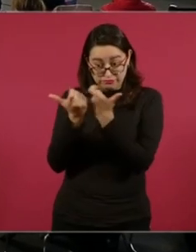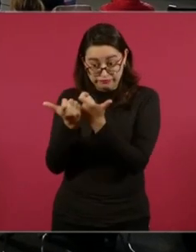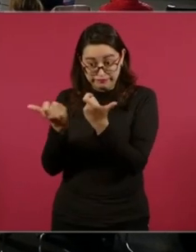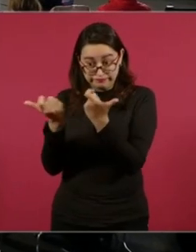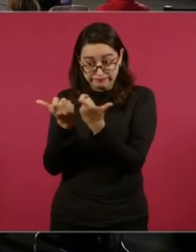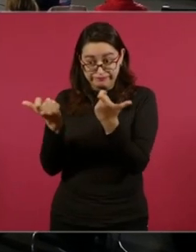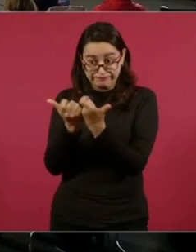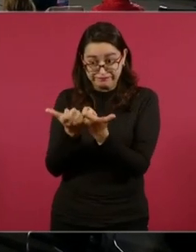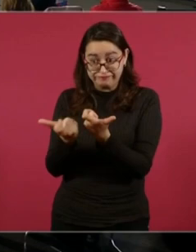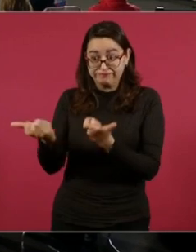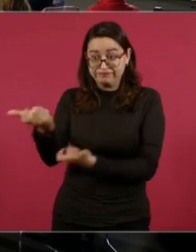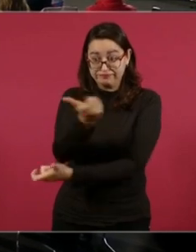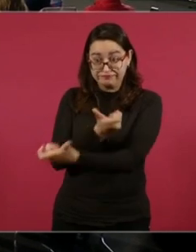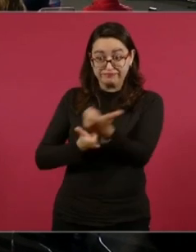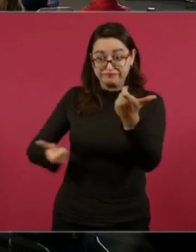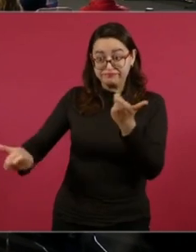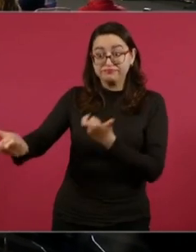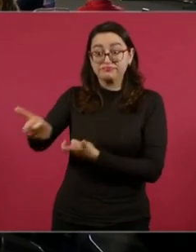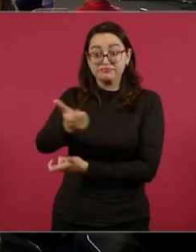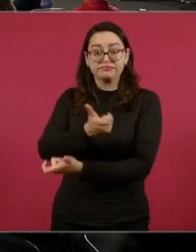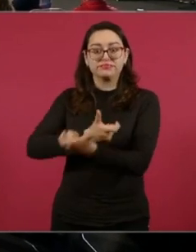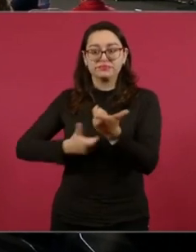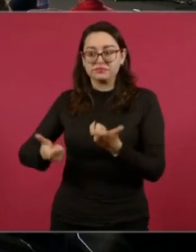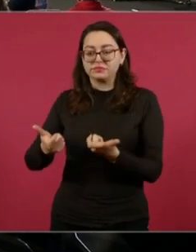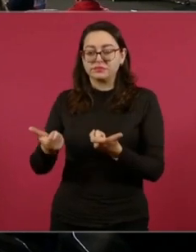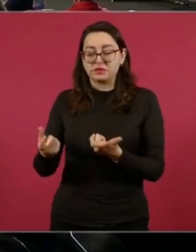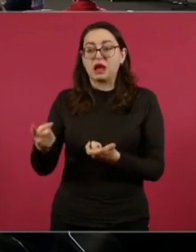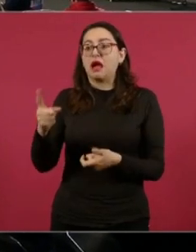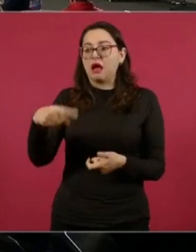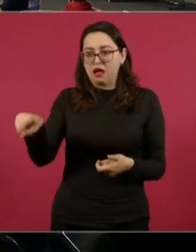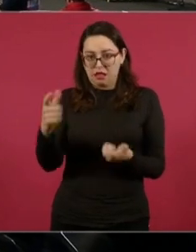el ingreso, el consumo, y así